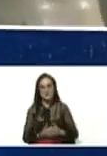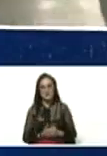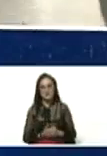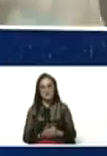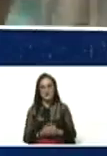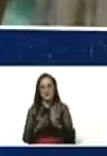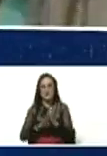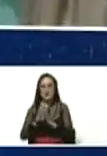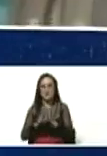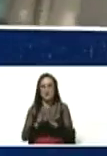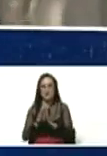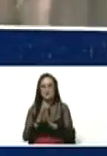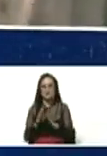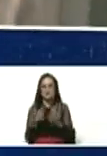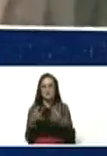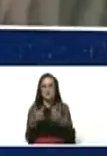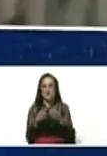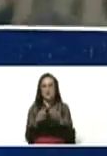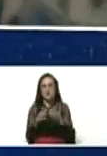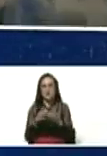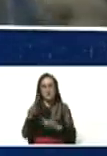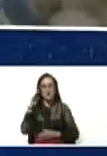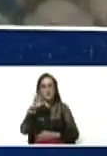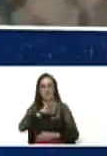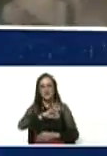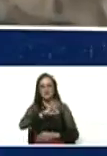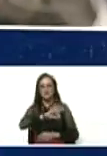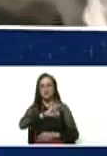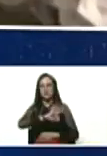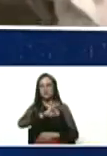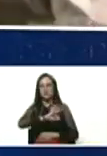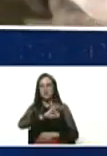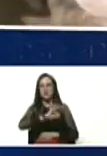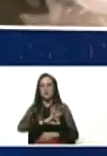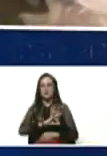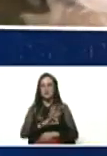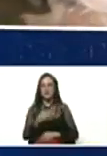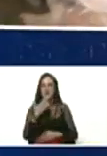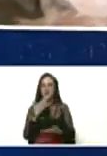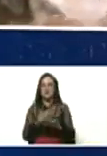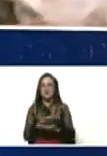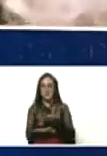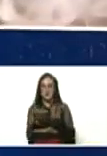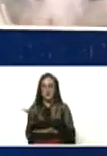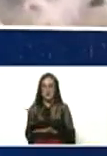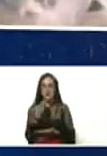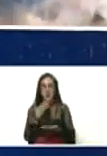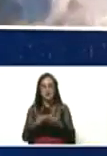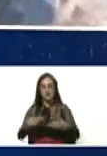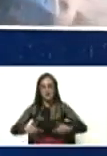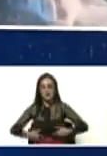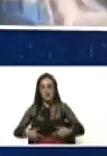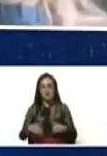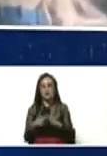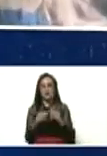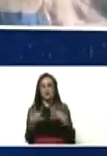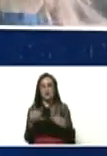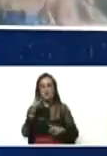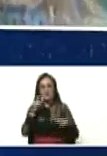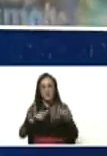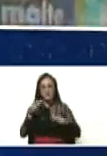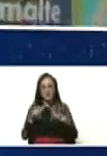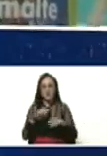los avances de estas BRICOMILES. Importantísimo que gracias a usted, gracias al esfuerzo de todos los compañeros,